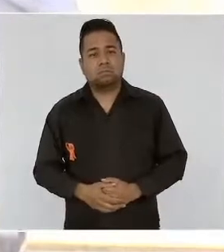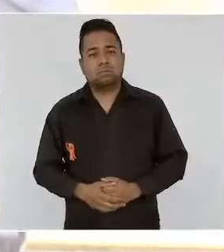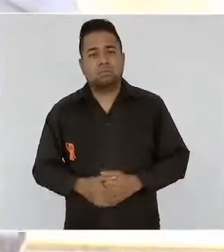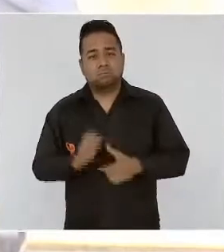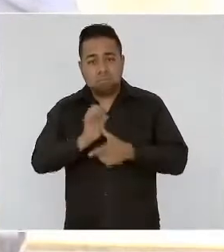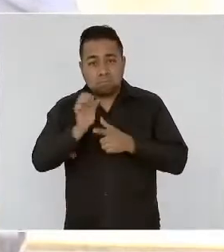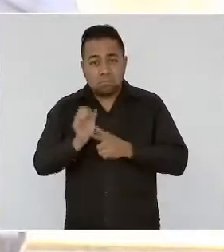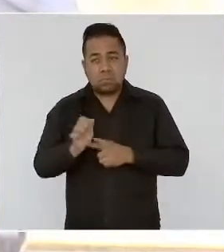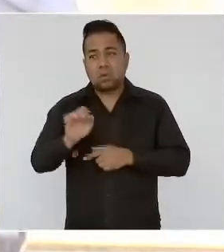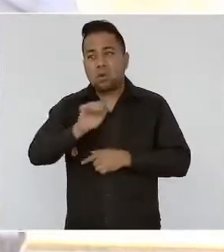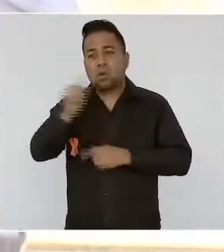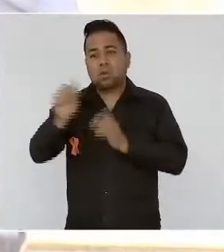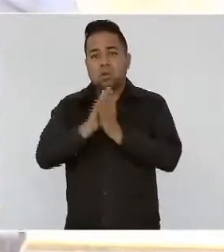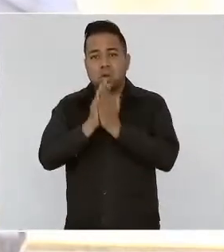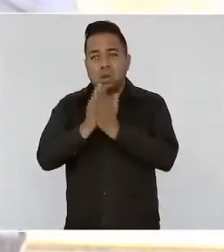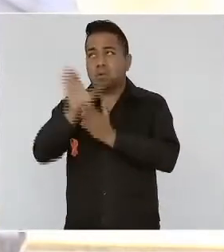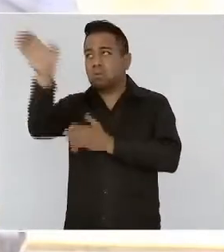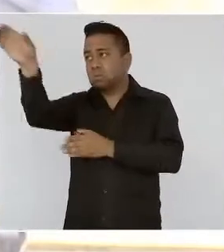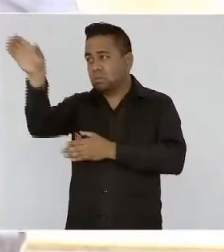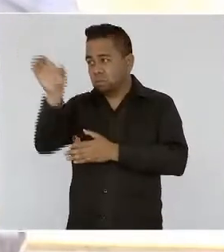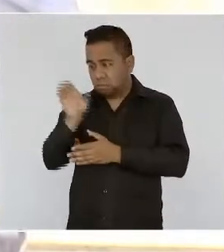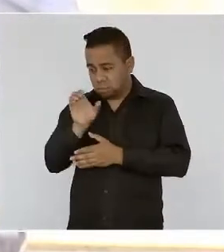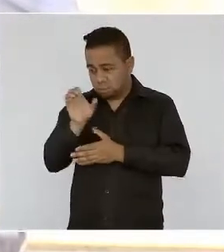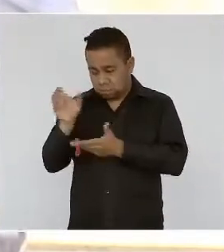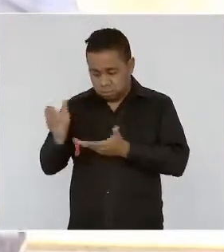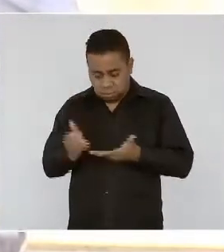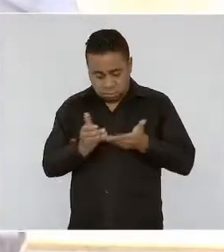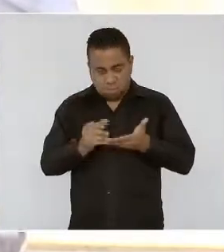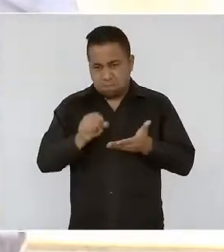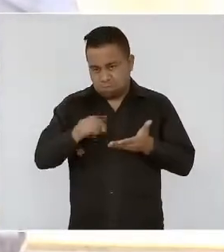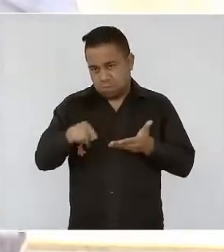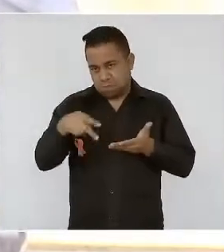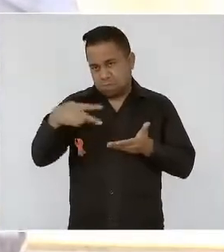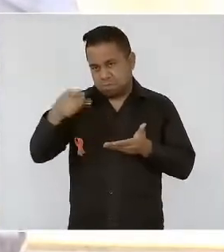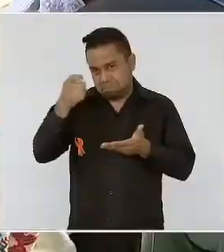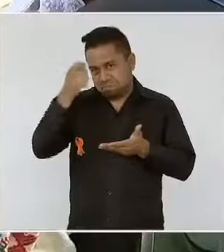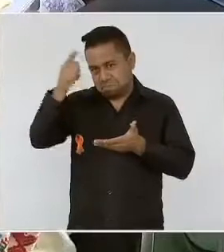tomó otro libro también del mismo autor,